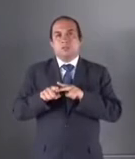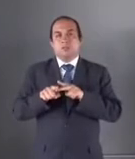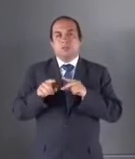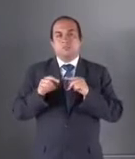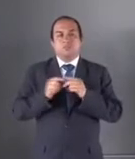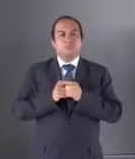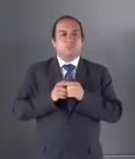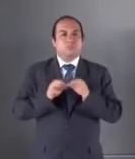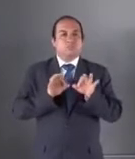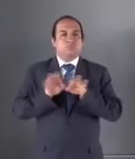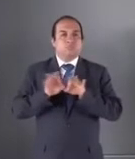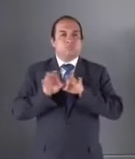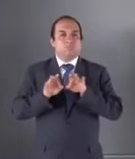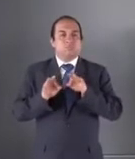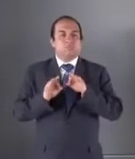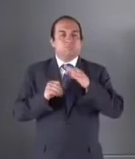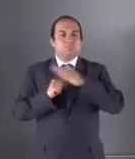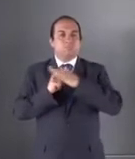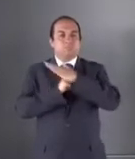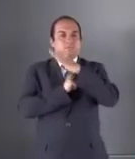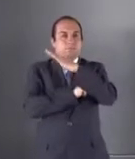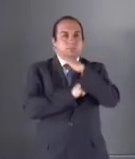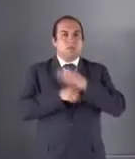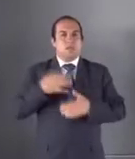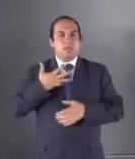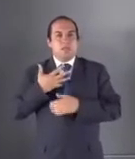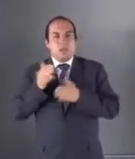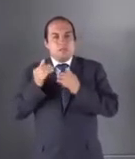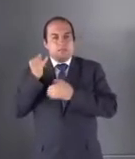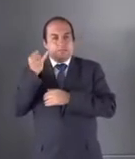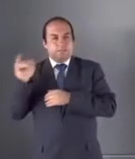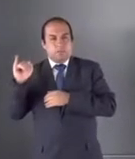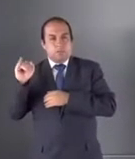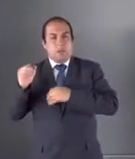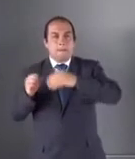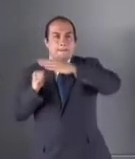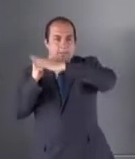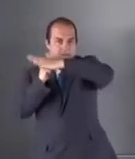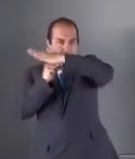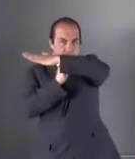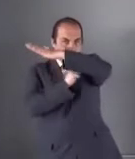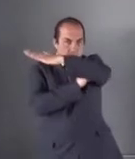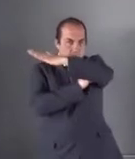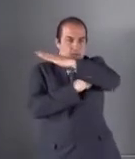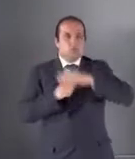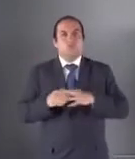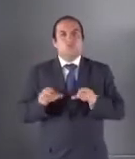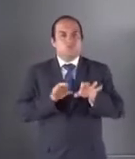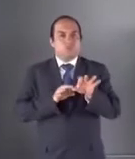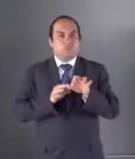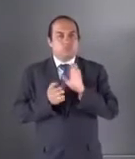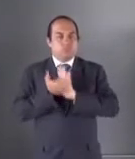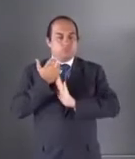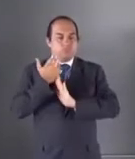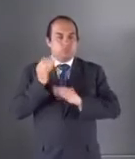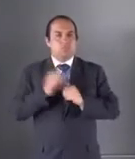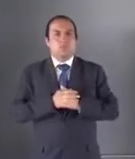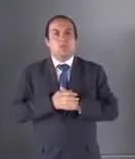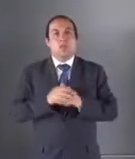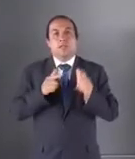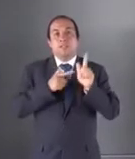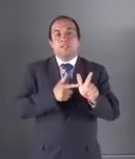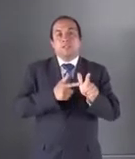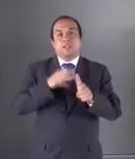pueden ver del lado izquierdo un pilares que se está construyendo en esta estación. La siguiente, la